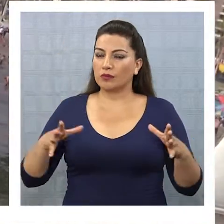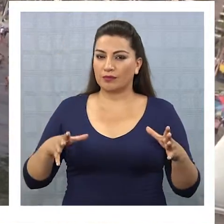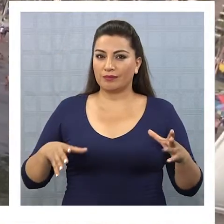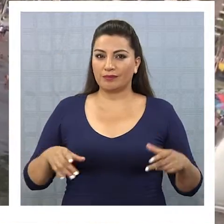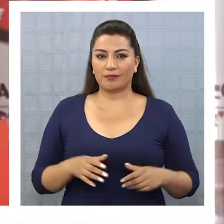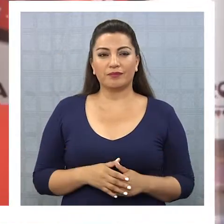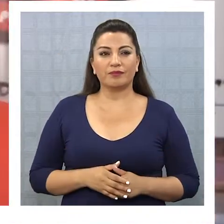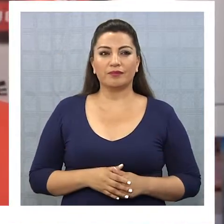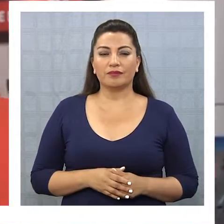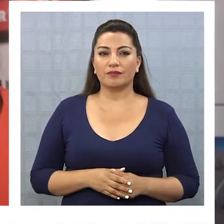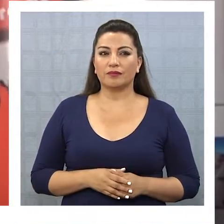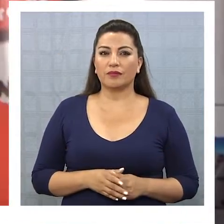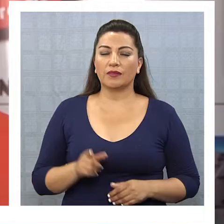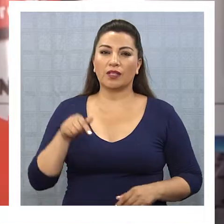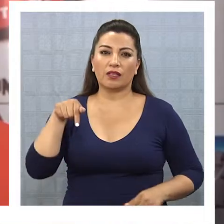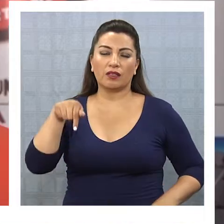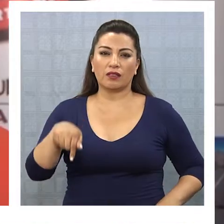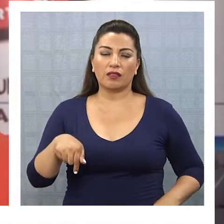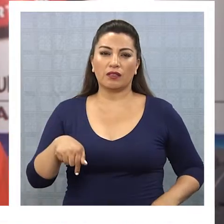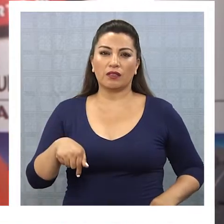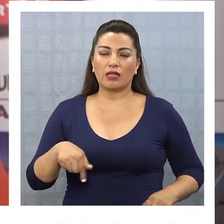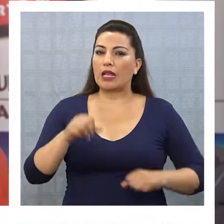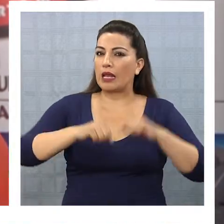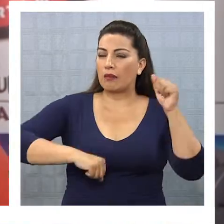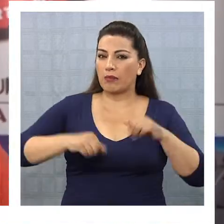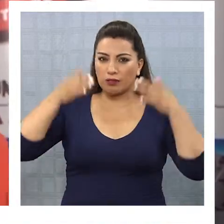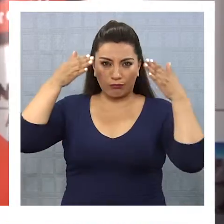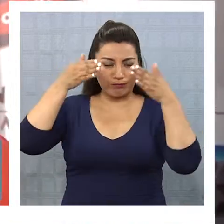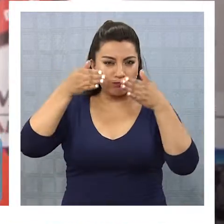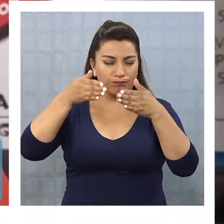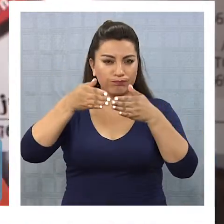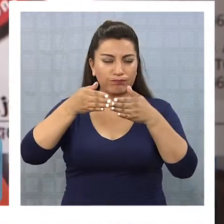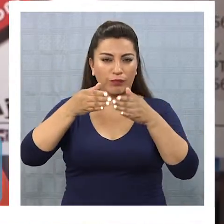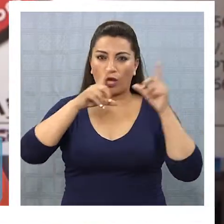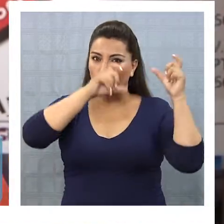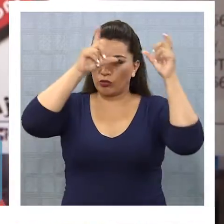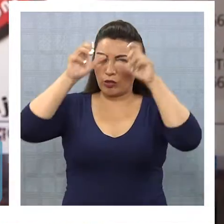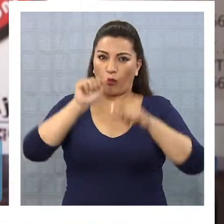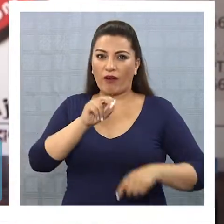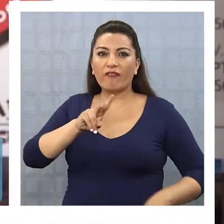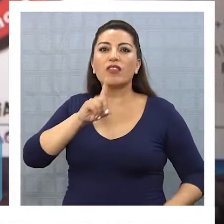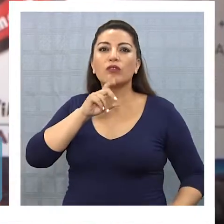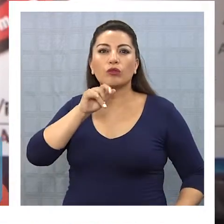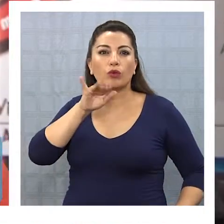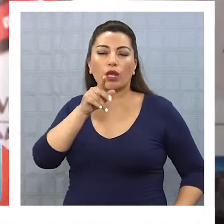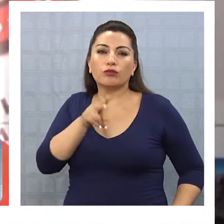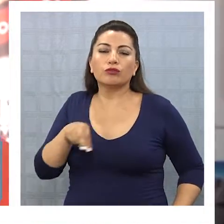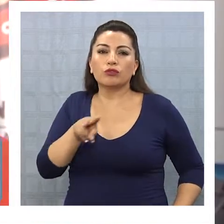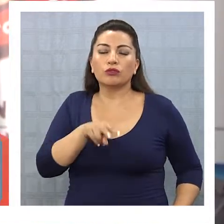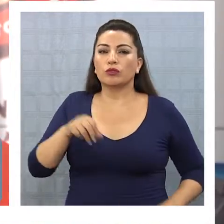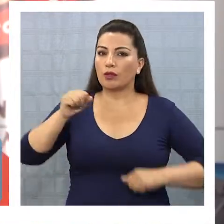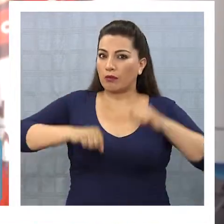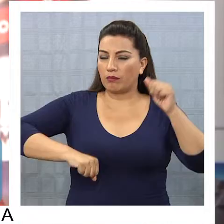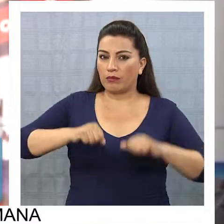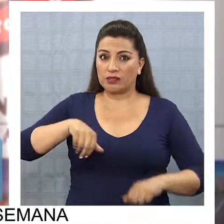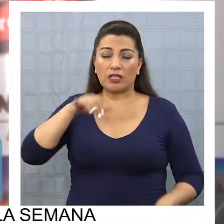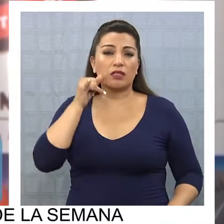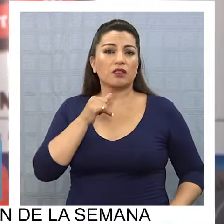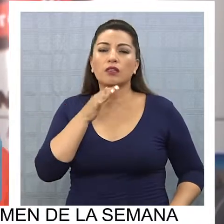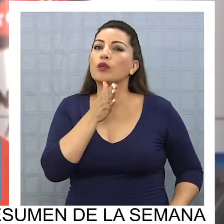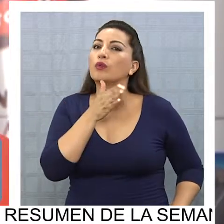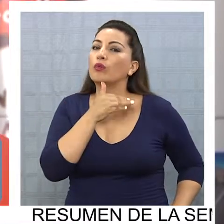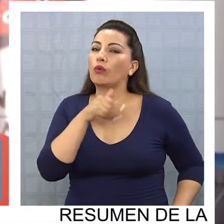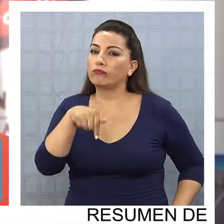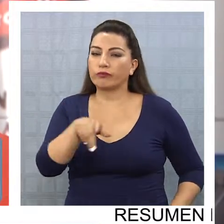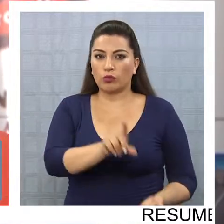mucho más alta. Aquí en la región igual son bastante pocas las empresas que se dedican al turismo-aventura como tal. Nosotros como empresa, de hecho aquí en Iquique no tenemos alguna